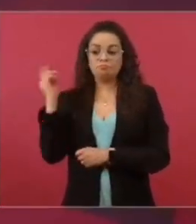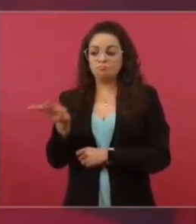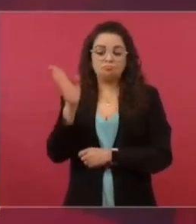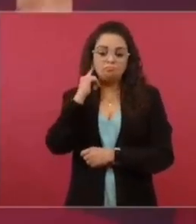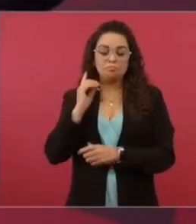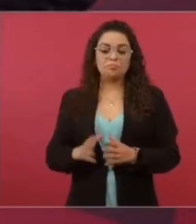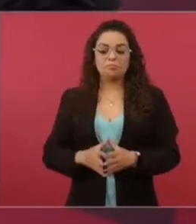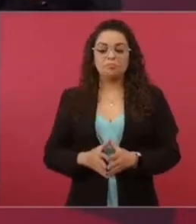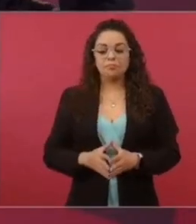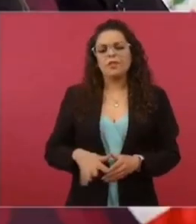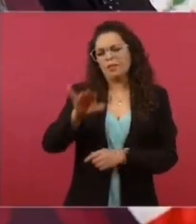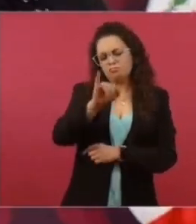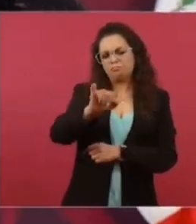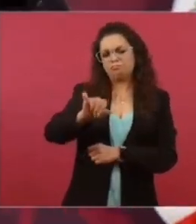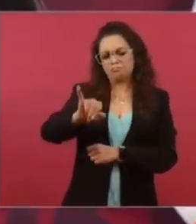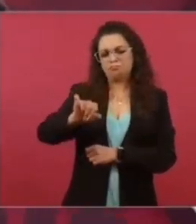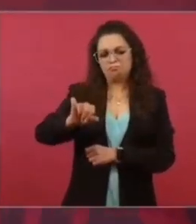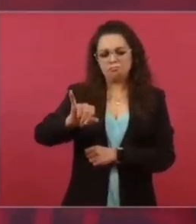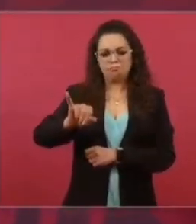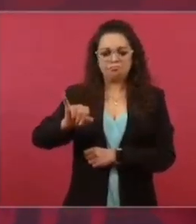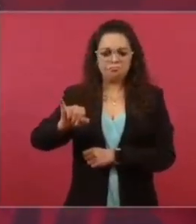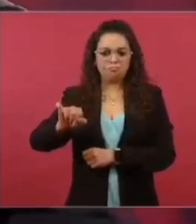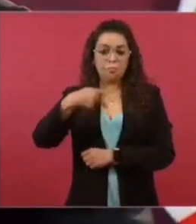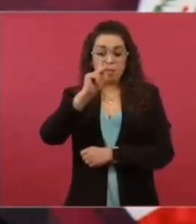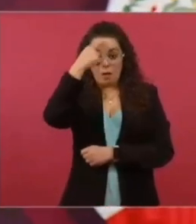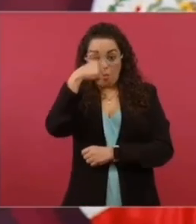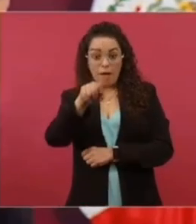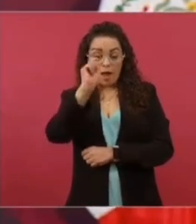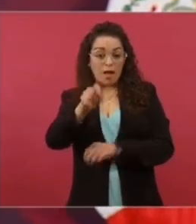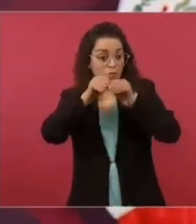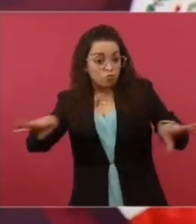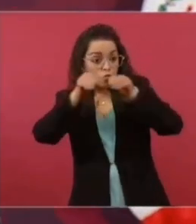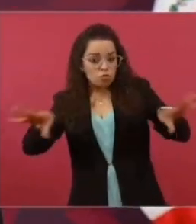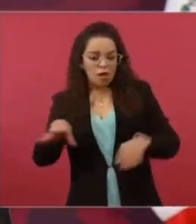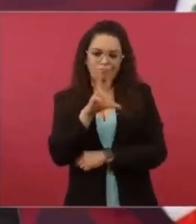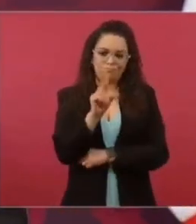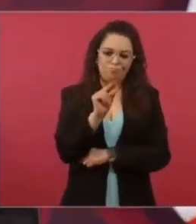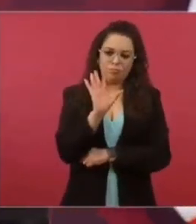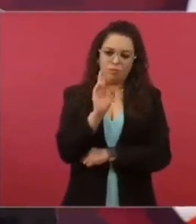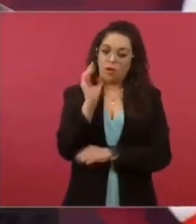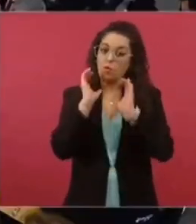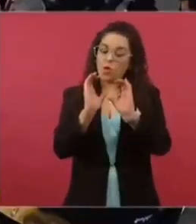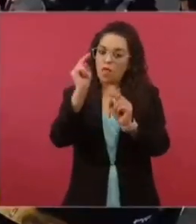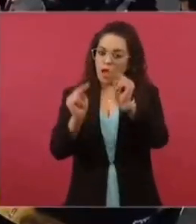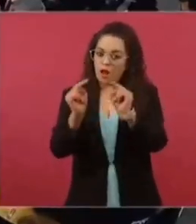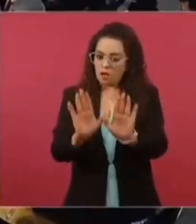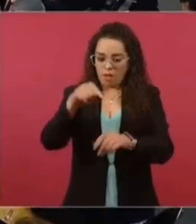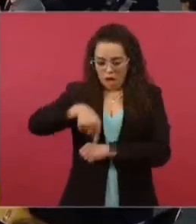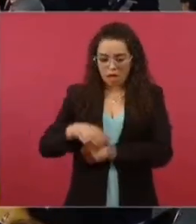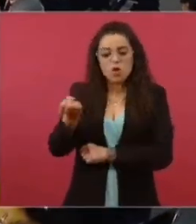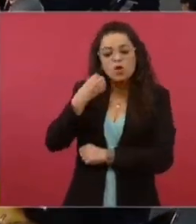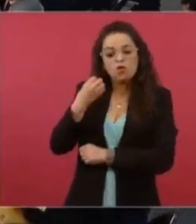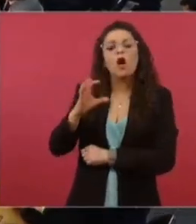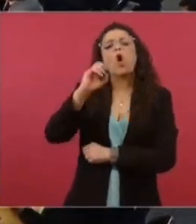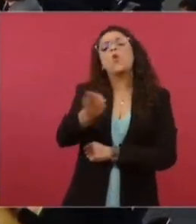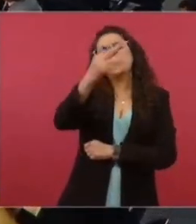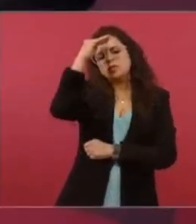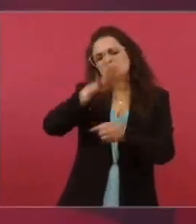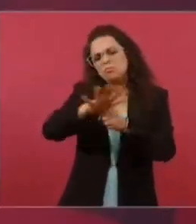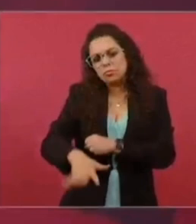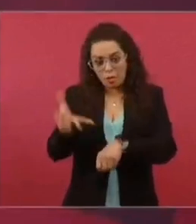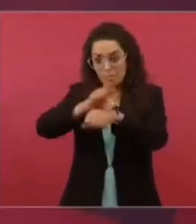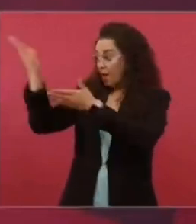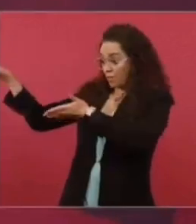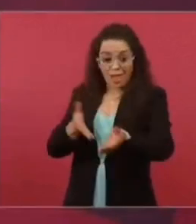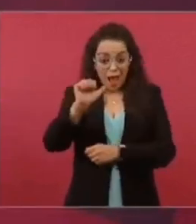sí vienen políticos, pero no con propósitos propagandísticos. Tenemos que mantener el nivel. ¿Ustedes qué piensan? Dejamos entrar aquí, que venga Lito y